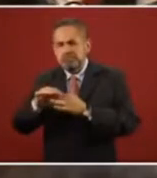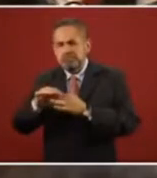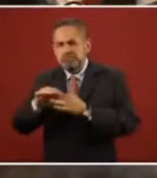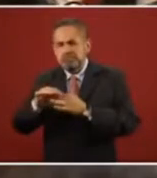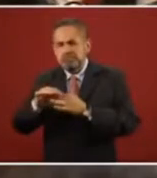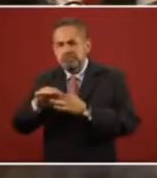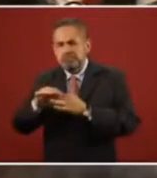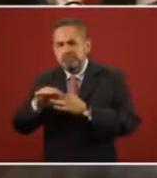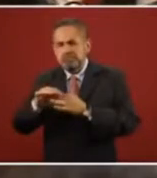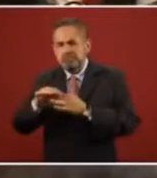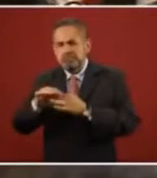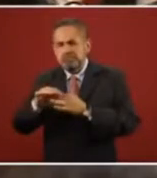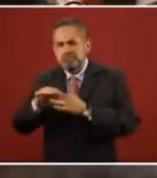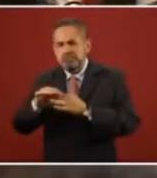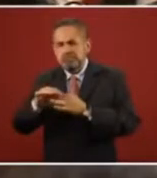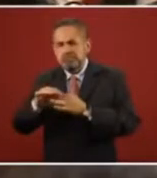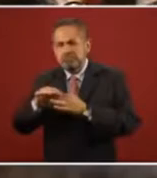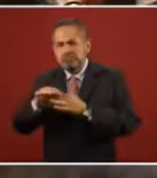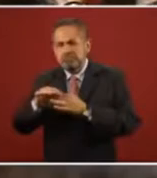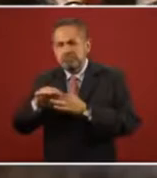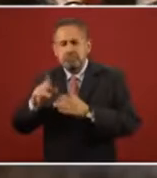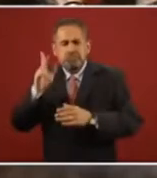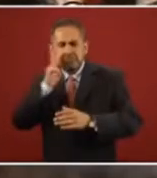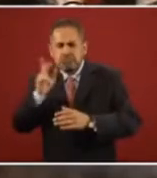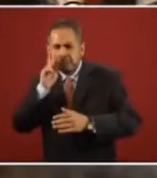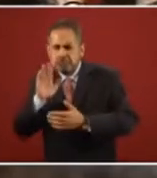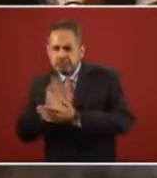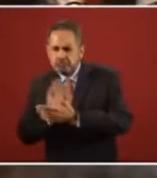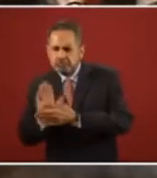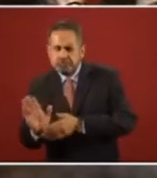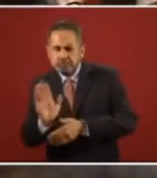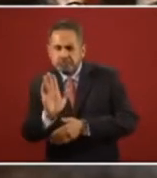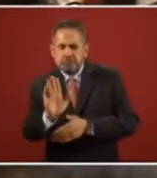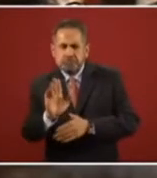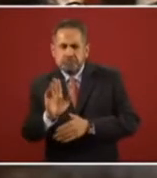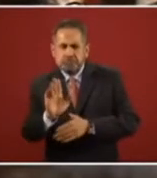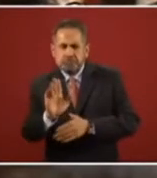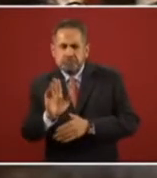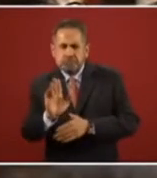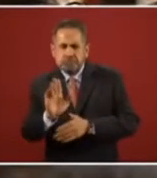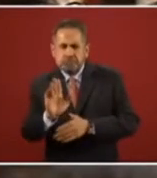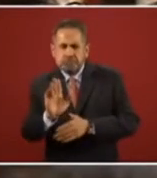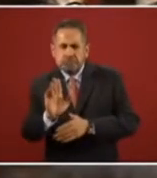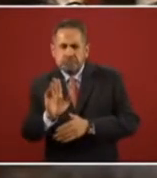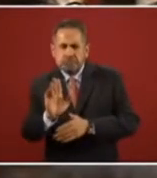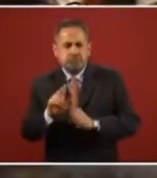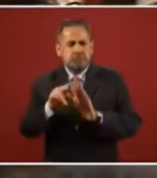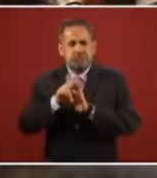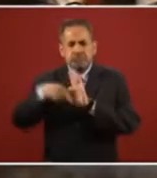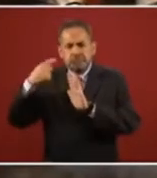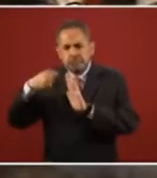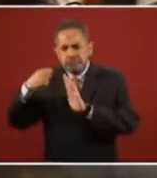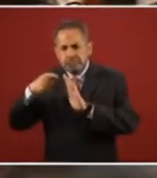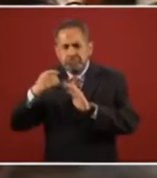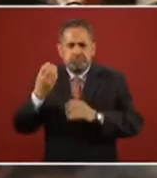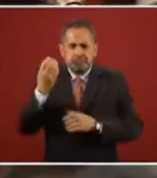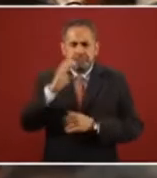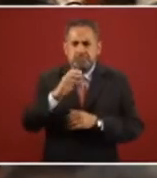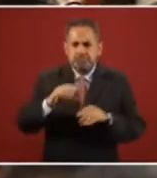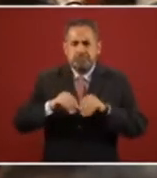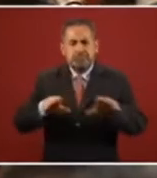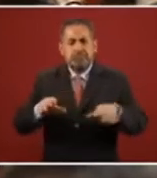antes de venir en dividendos la mente relación un vídeo en email y media mencionando que